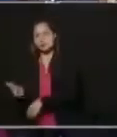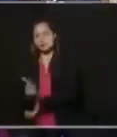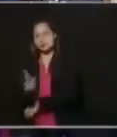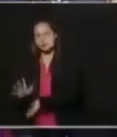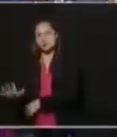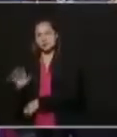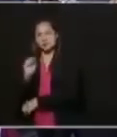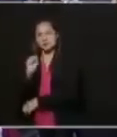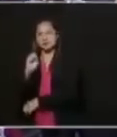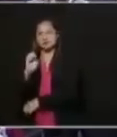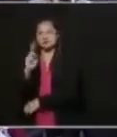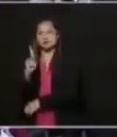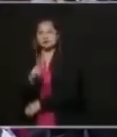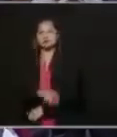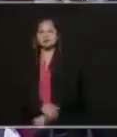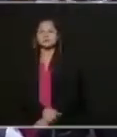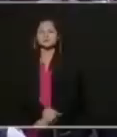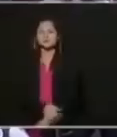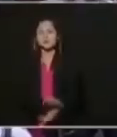Los estudiantes